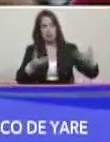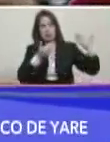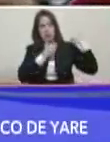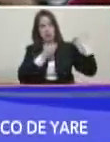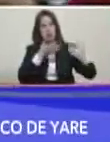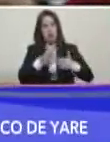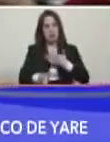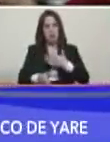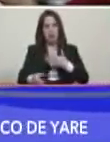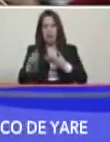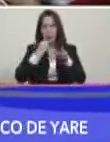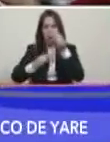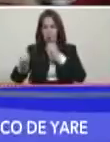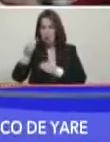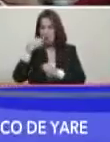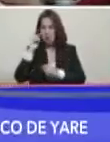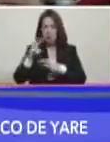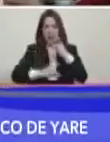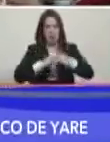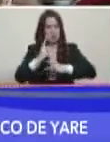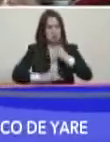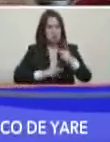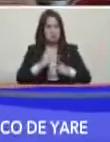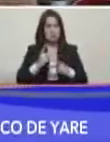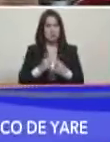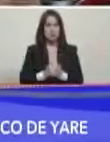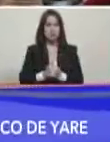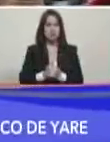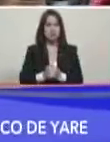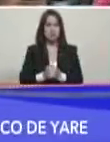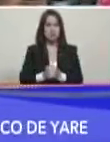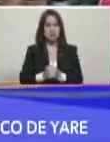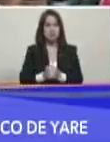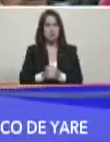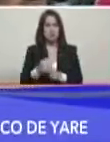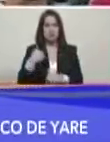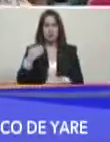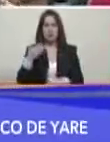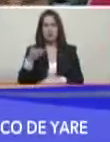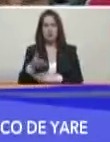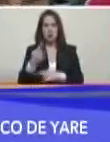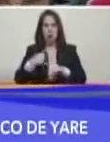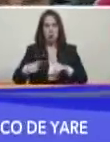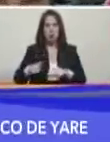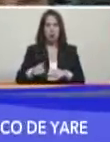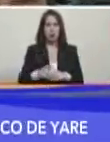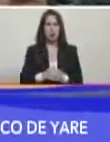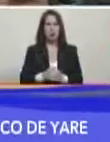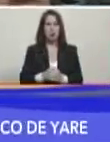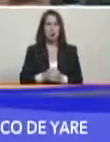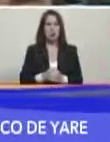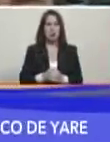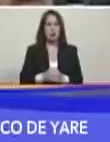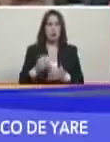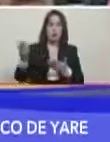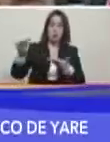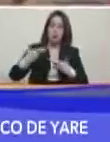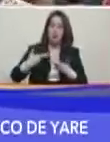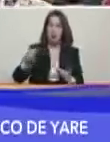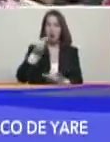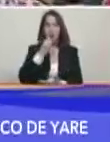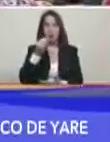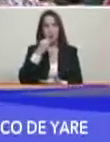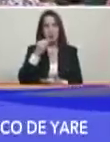me plantearon para hacer arrimes a Kansas. O sea, yo recibo alimentos